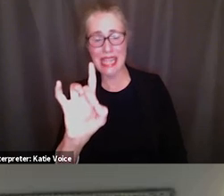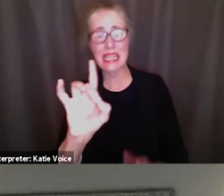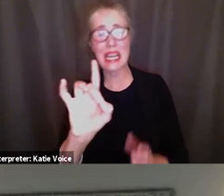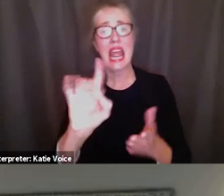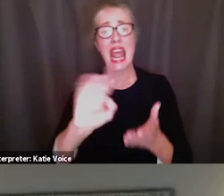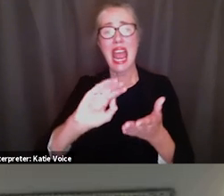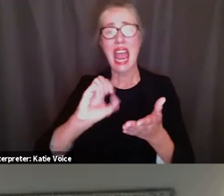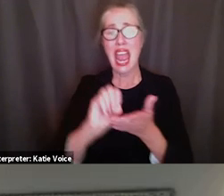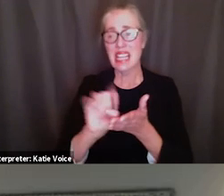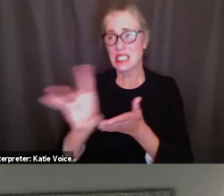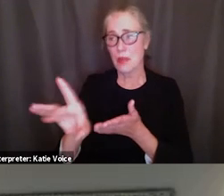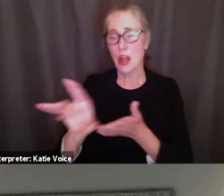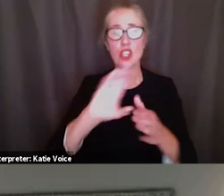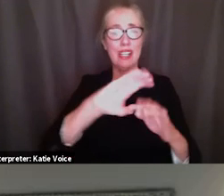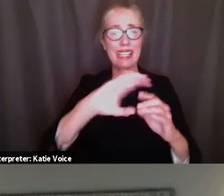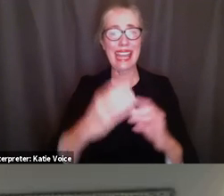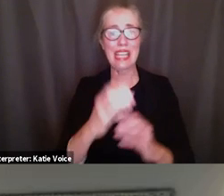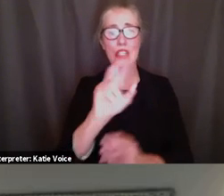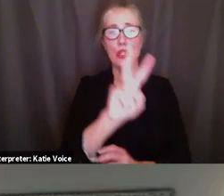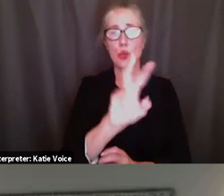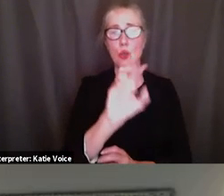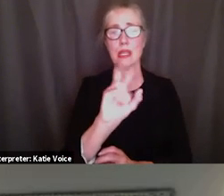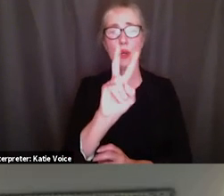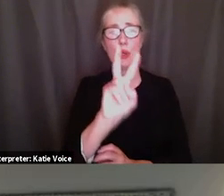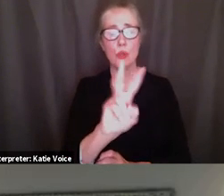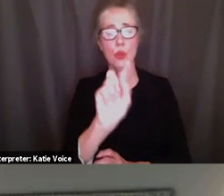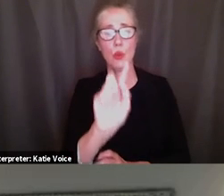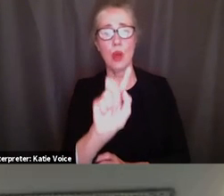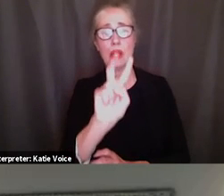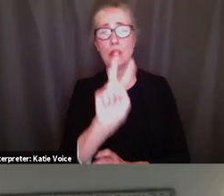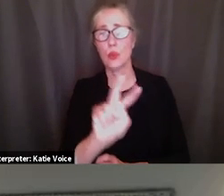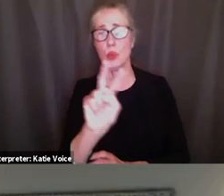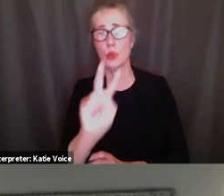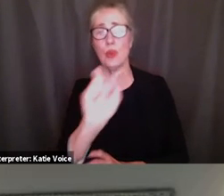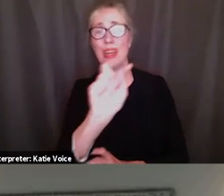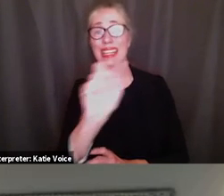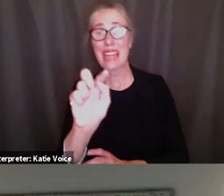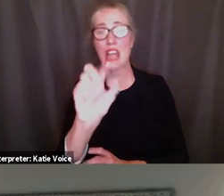número 202122, diagonal 03?